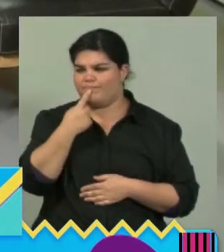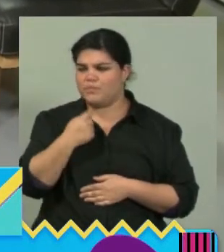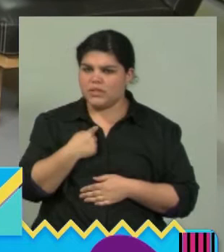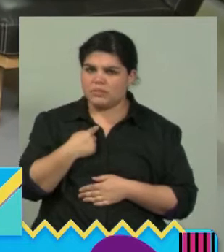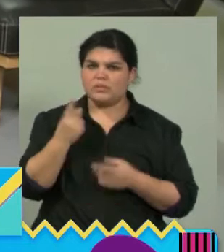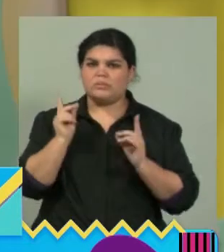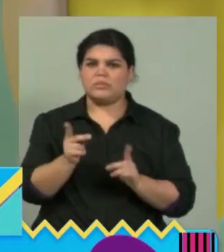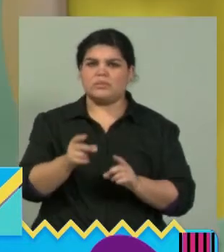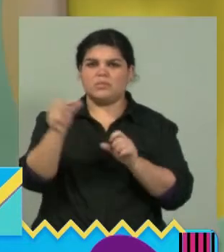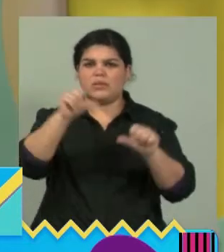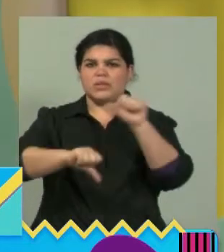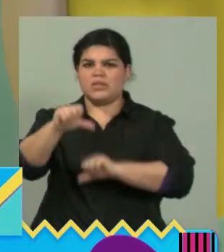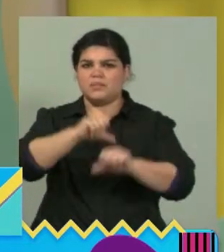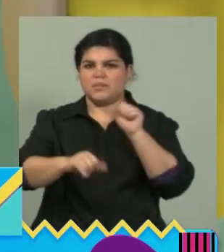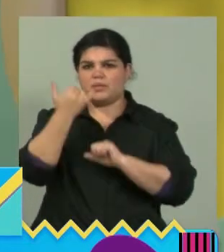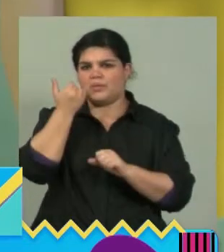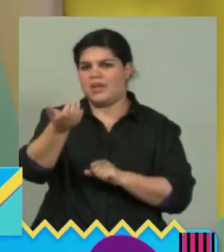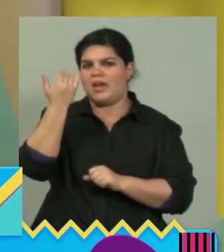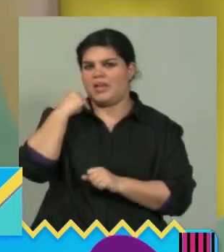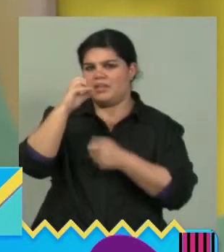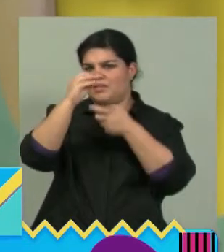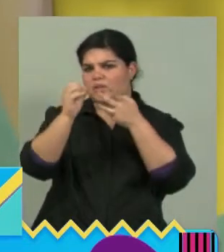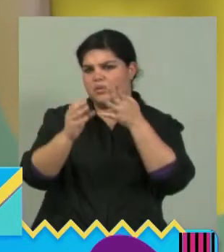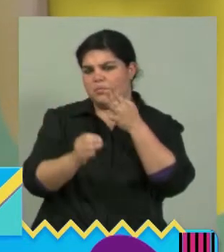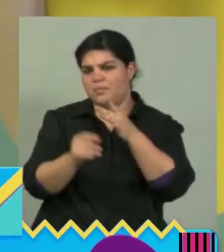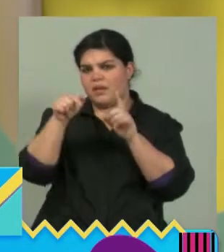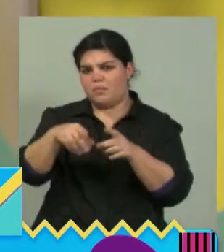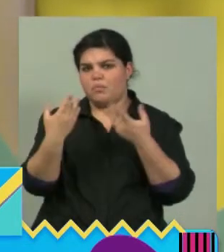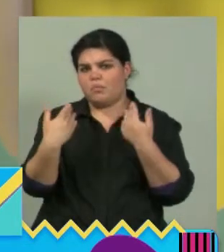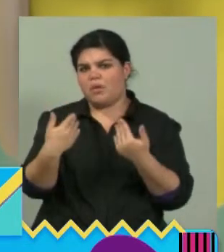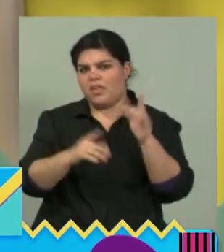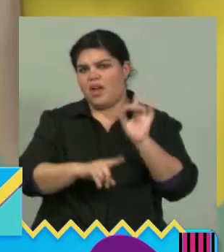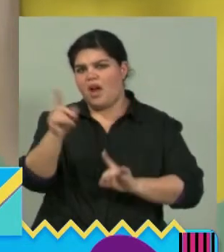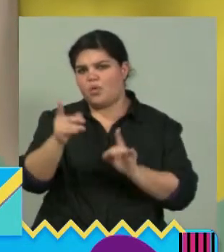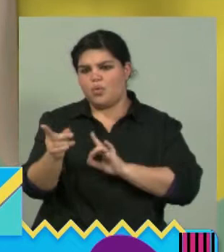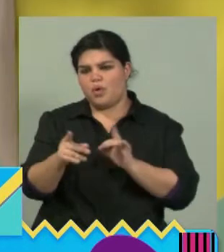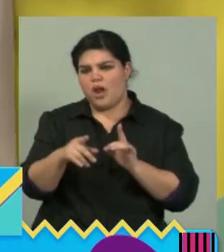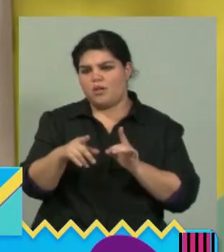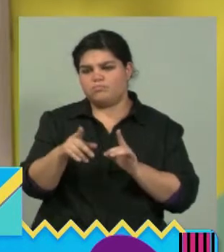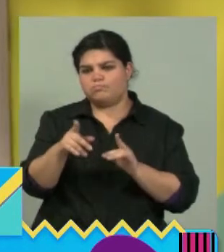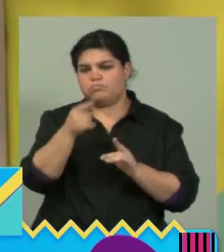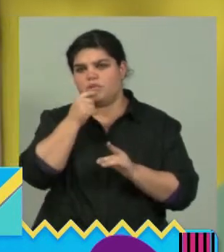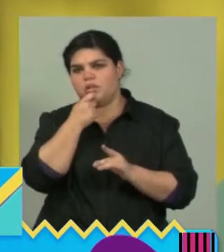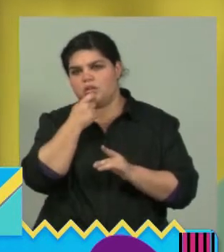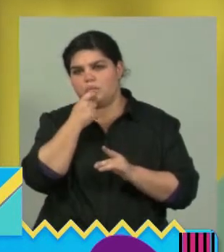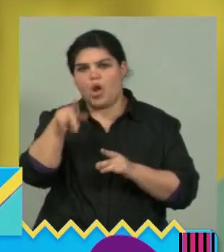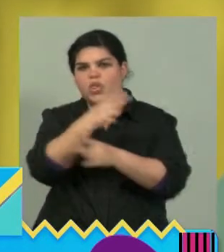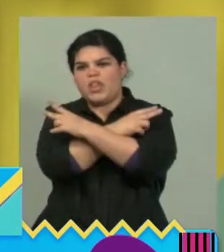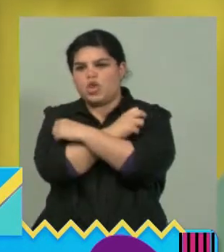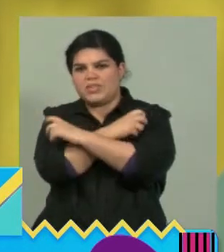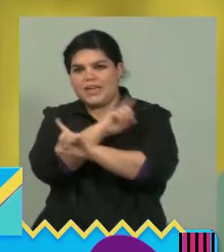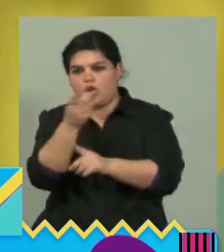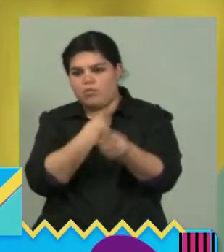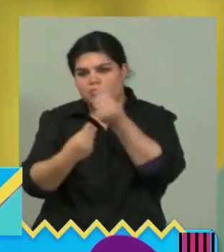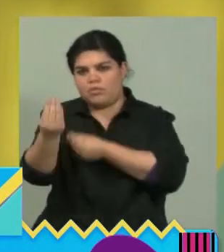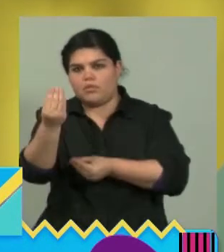estamos mencionando, si puede llegar a haber alguna otra sustancia que pueda llegar a sustituirlas, que no sea tóxicas. Pregunto desde el